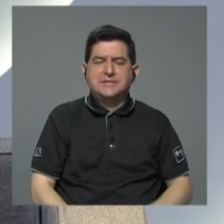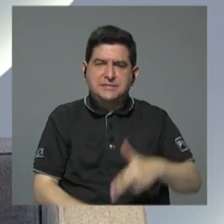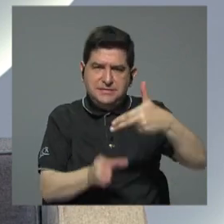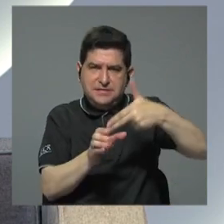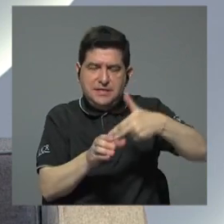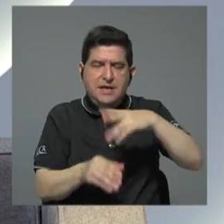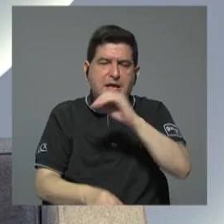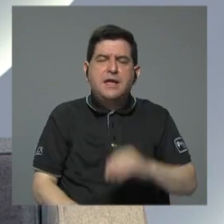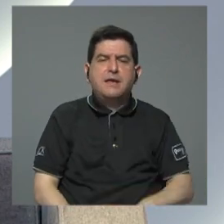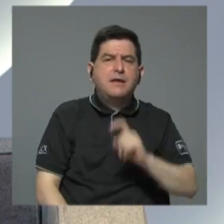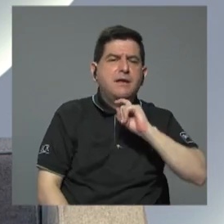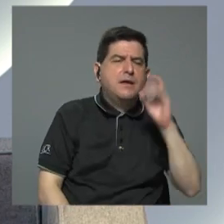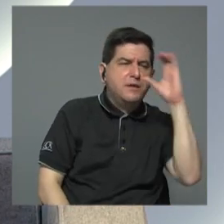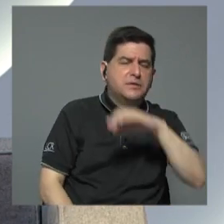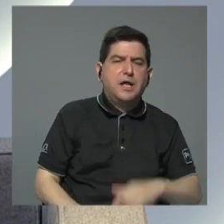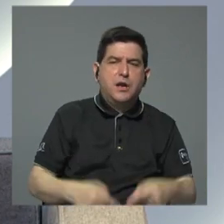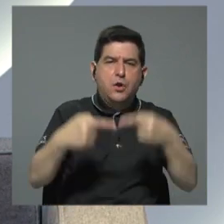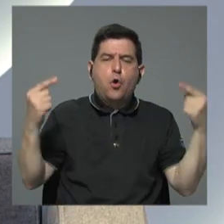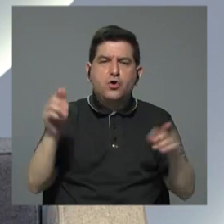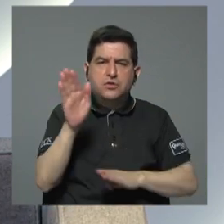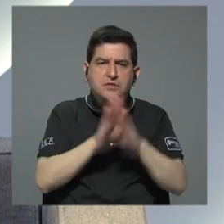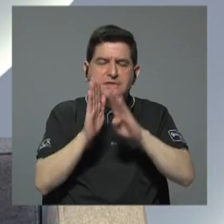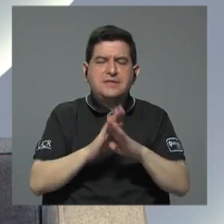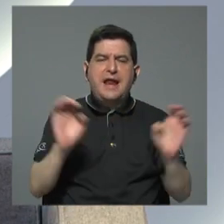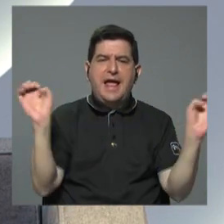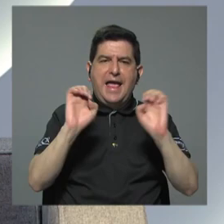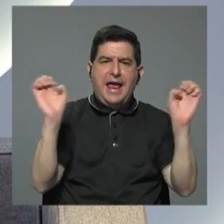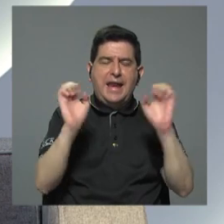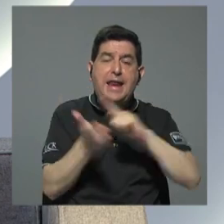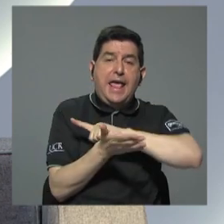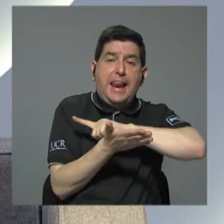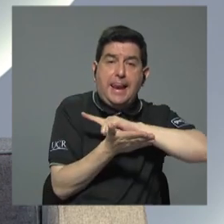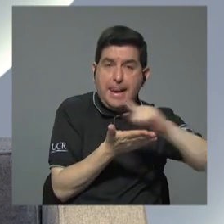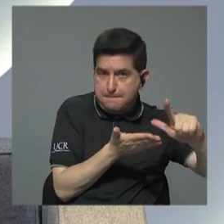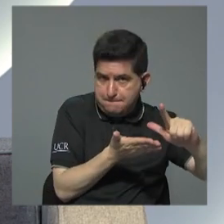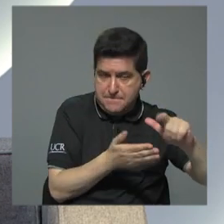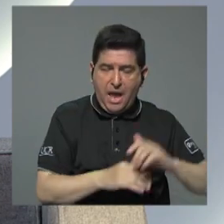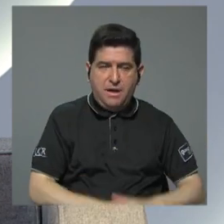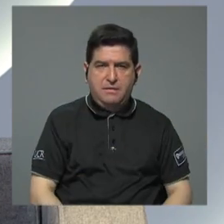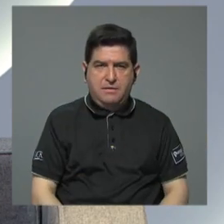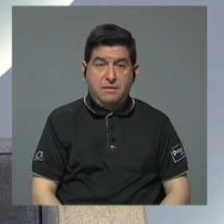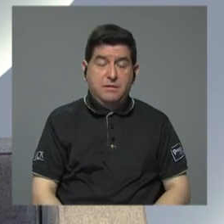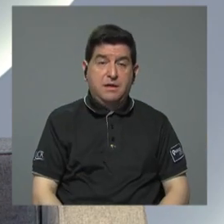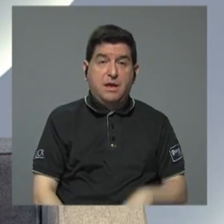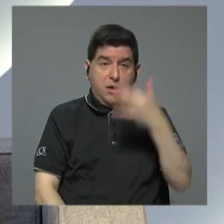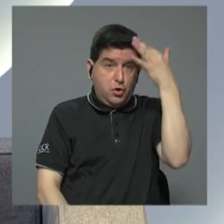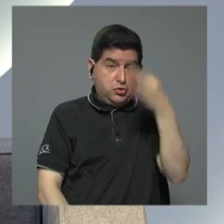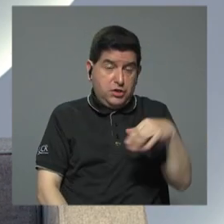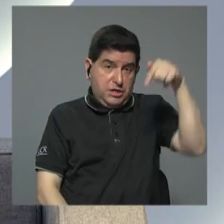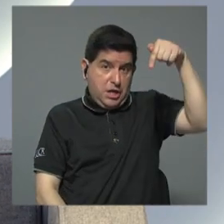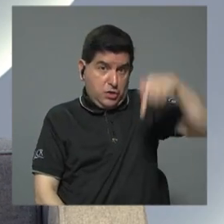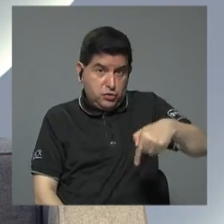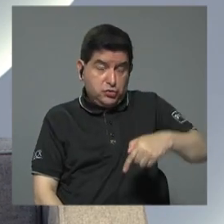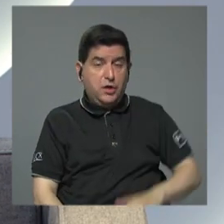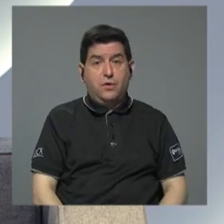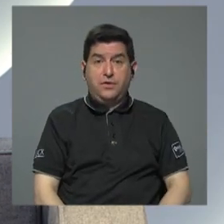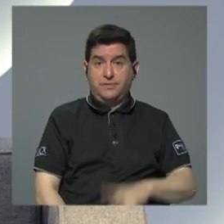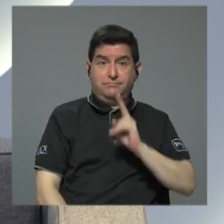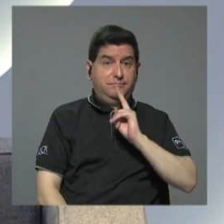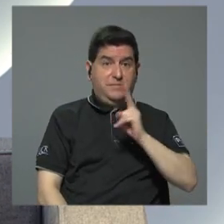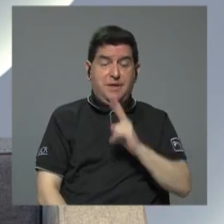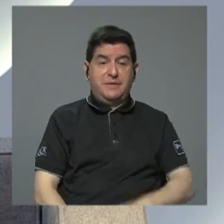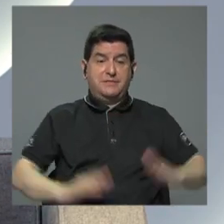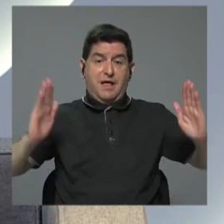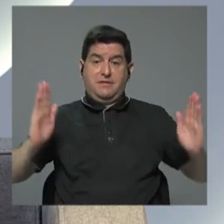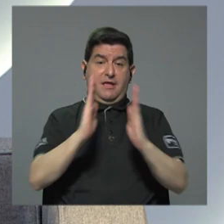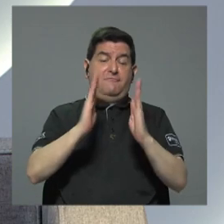minería versus el desarrollo de las energías limpias. Bueno, son las posiciones que hoy definitivamente